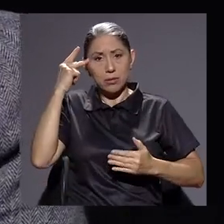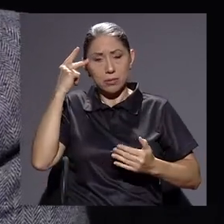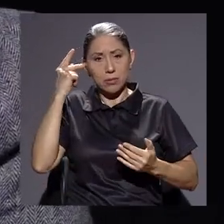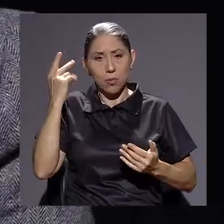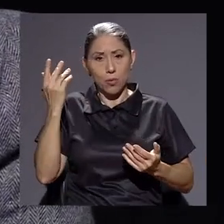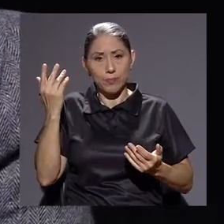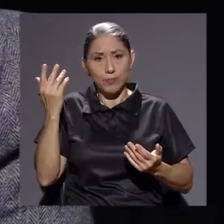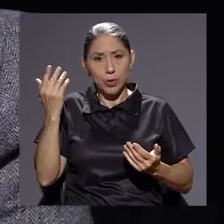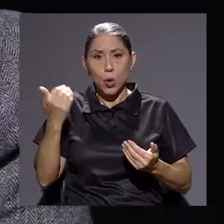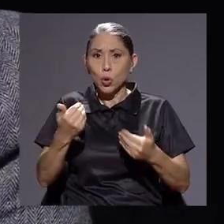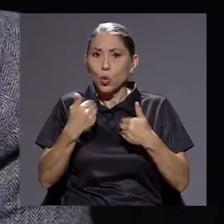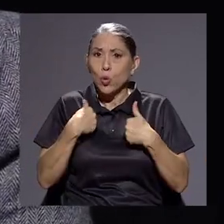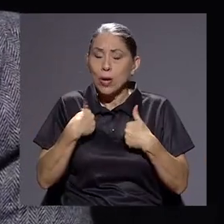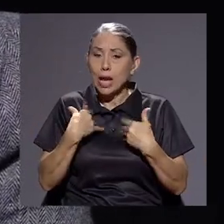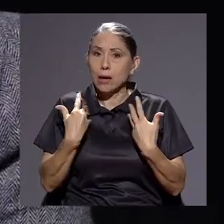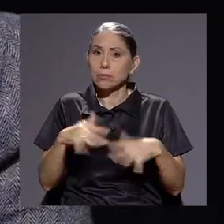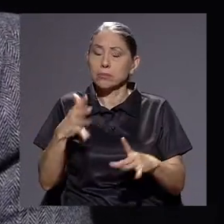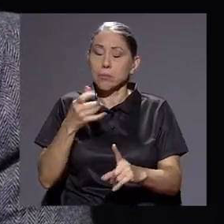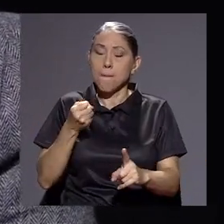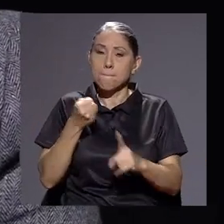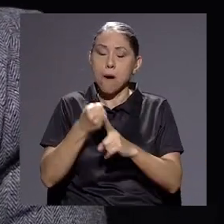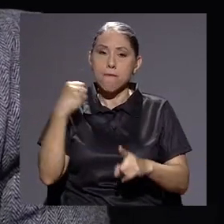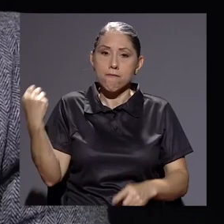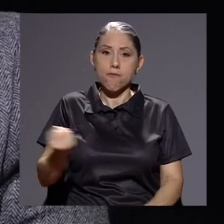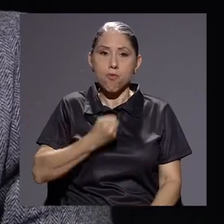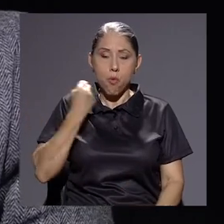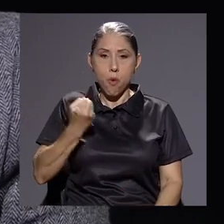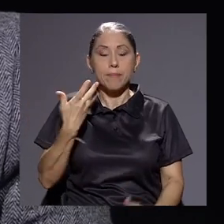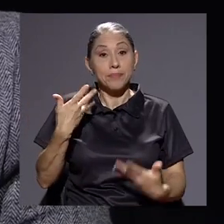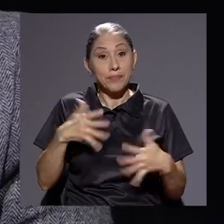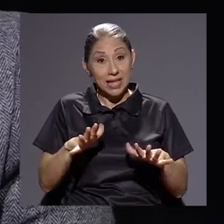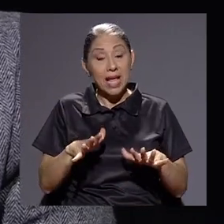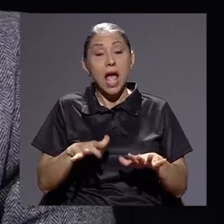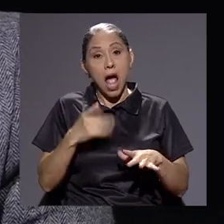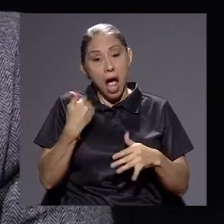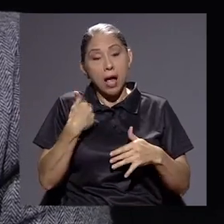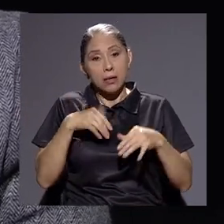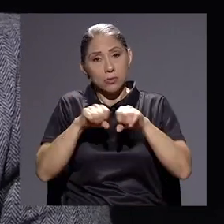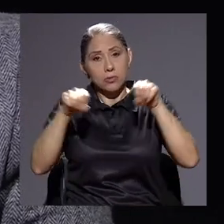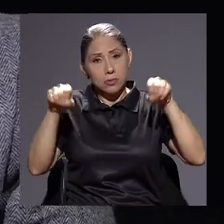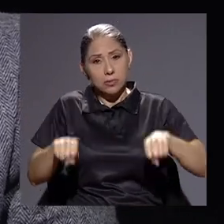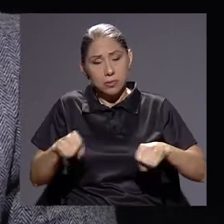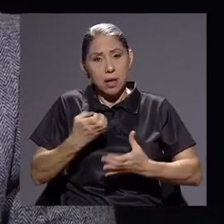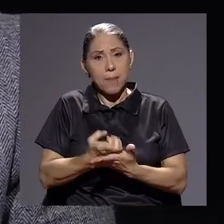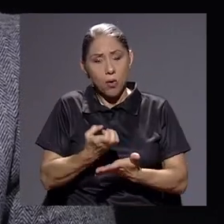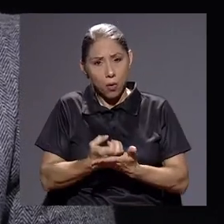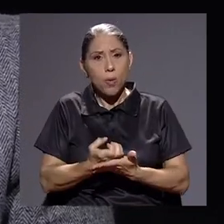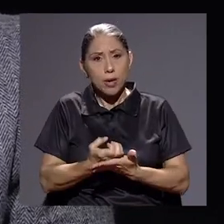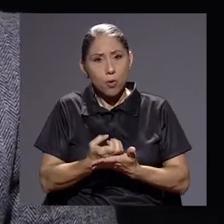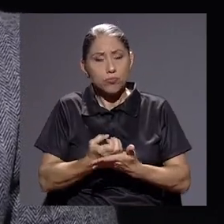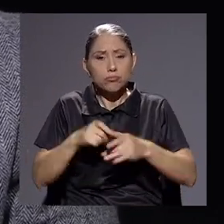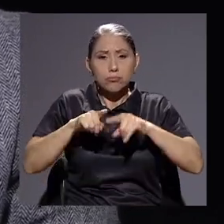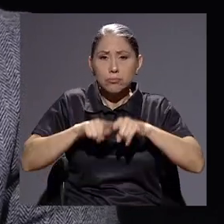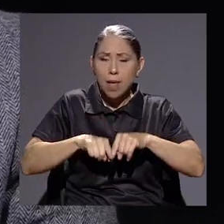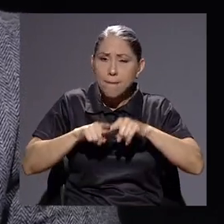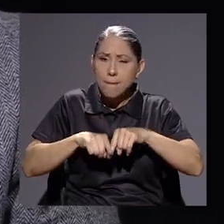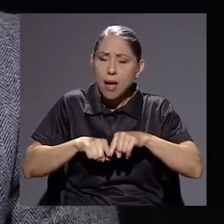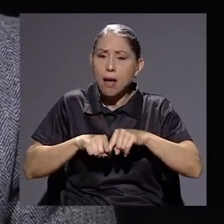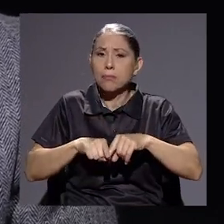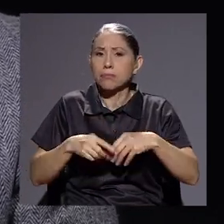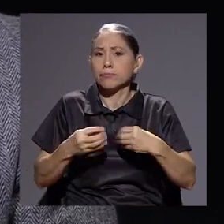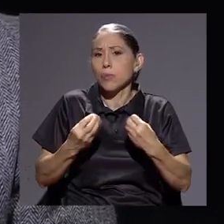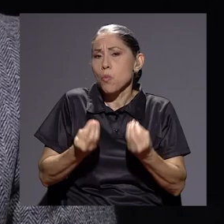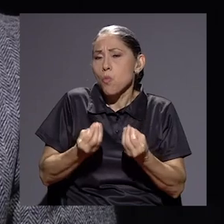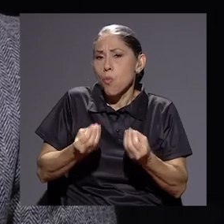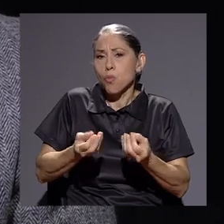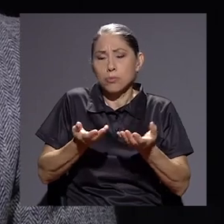político, tuviera tanto impacto. Evidentemente hay un sistema económico el cual se hace muy dependiente